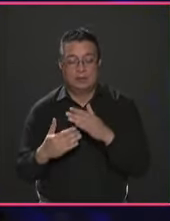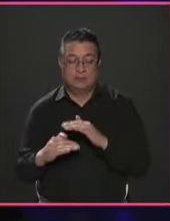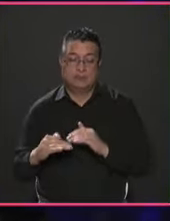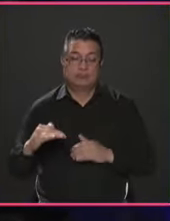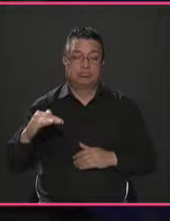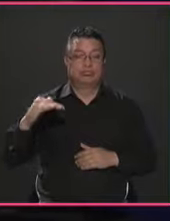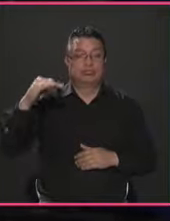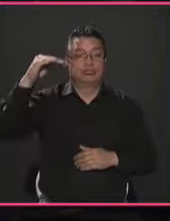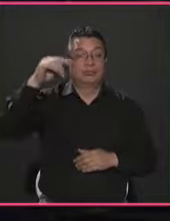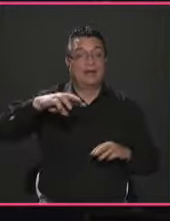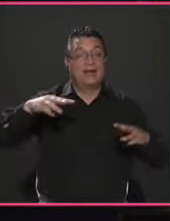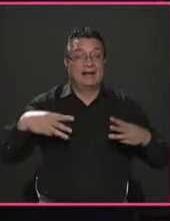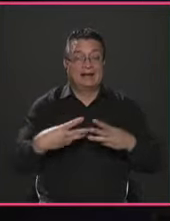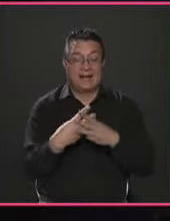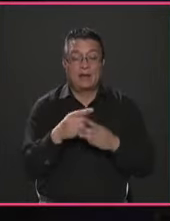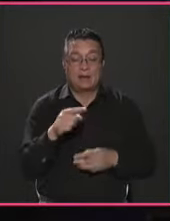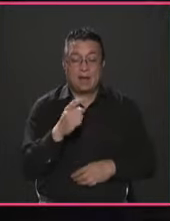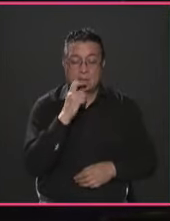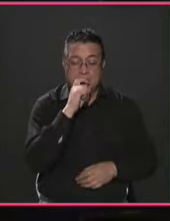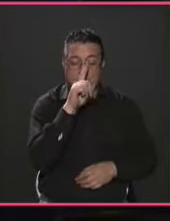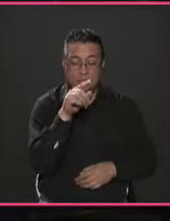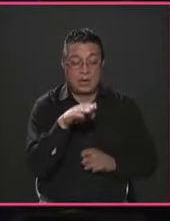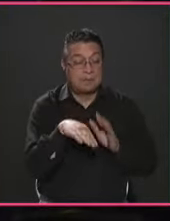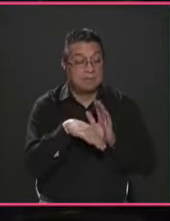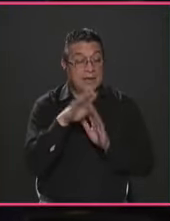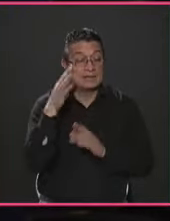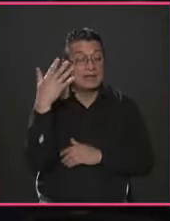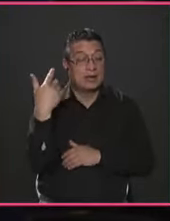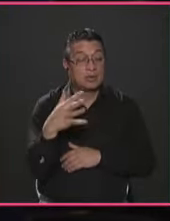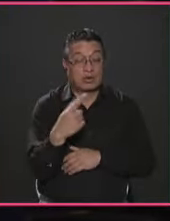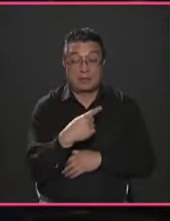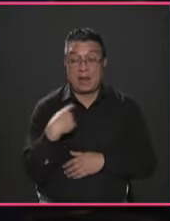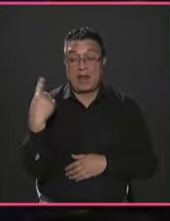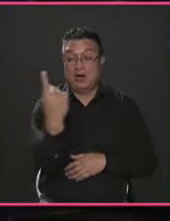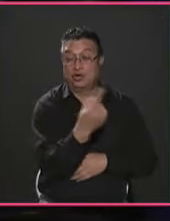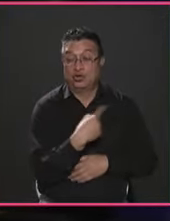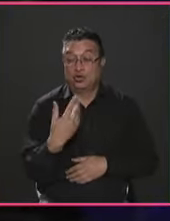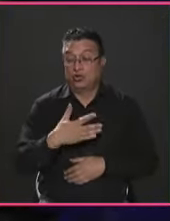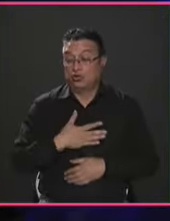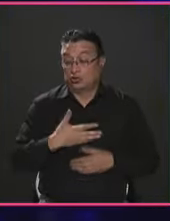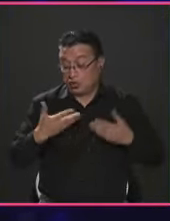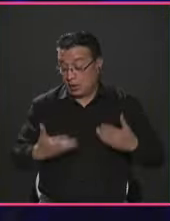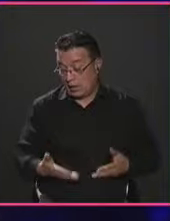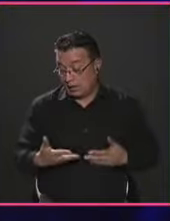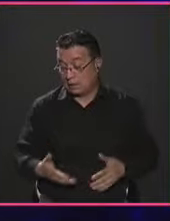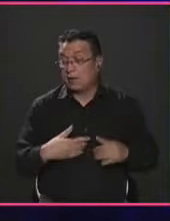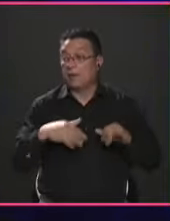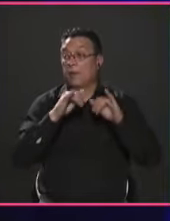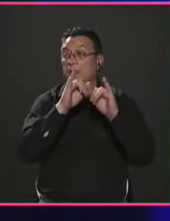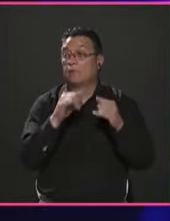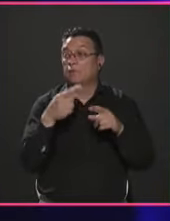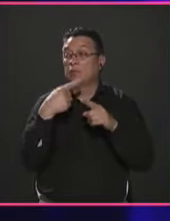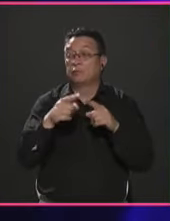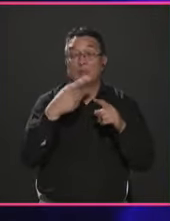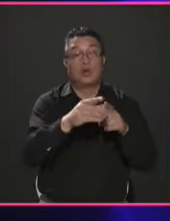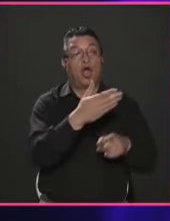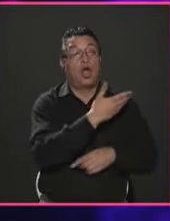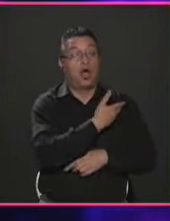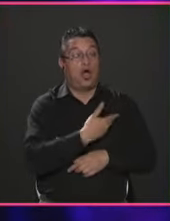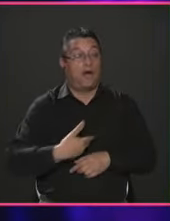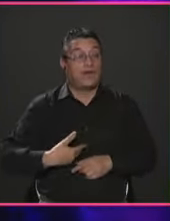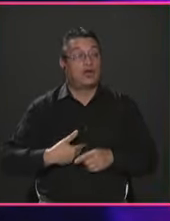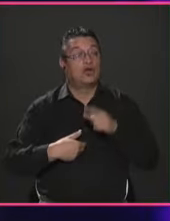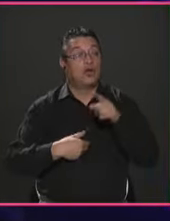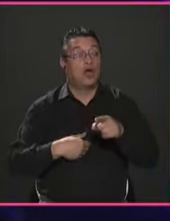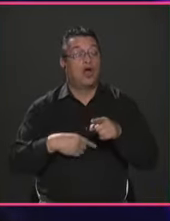necesitamos estas redes Así que la pregunta fundamental según yo digo es que para todos nosotros aquí y con las formas democráticas de gobierno aquellos de